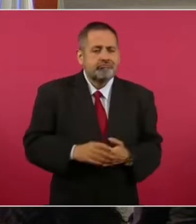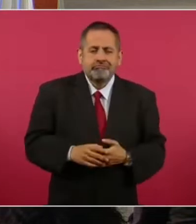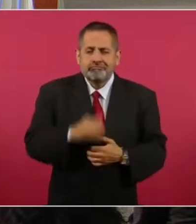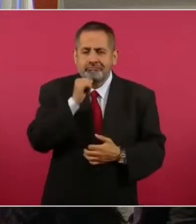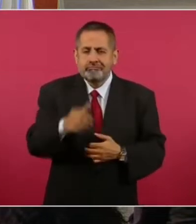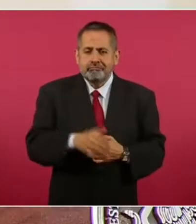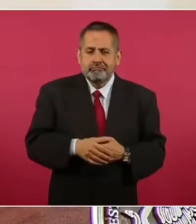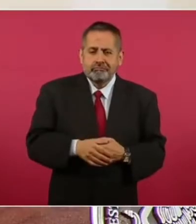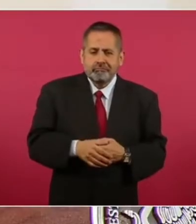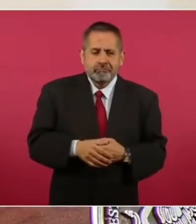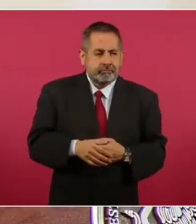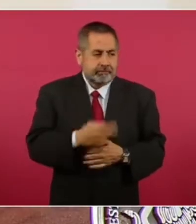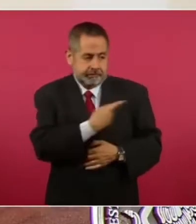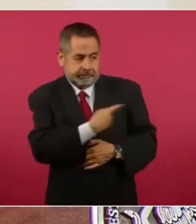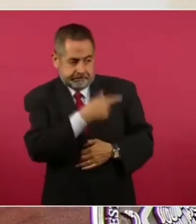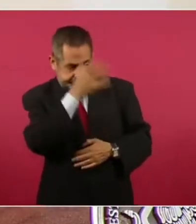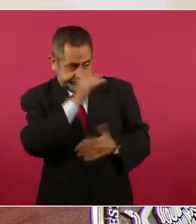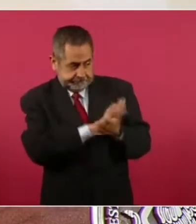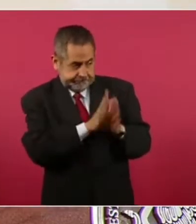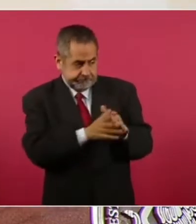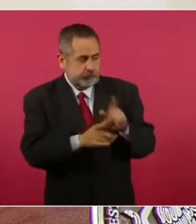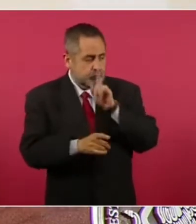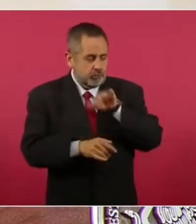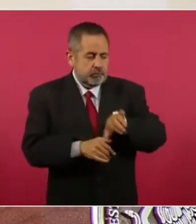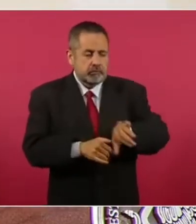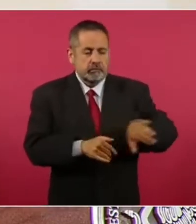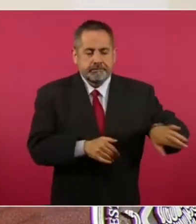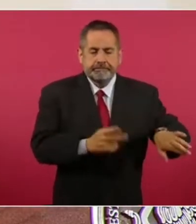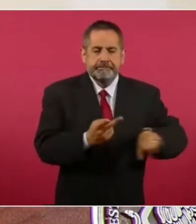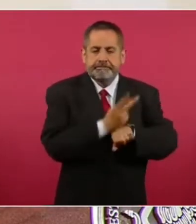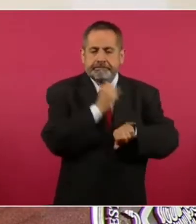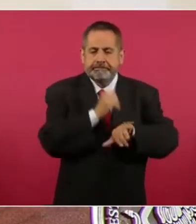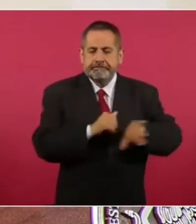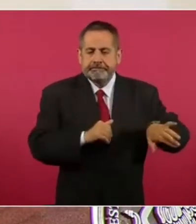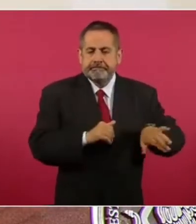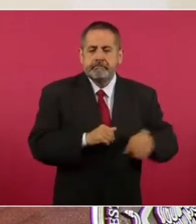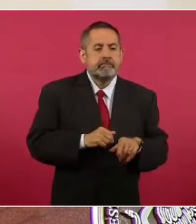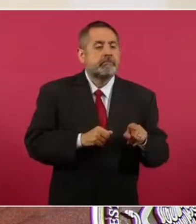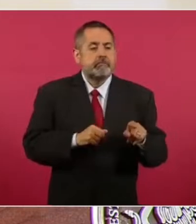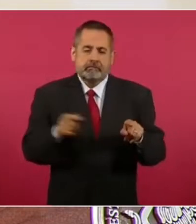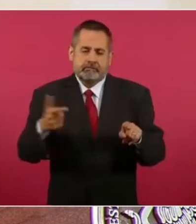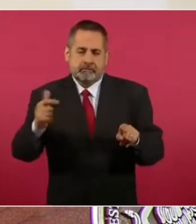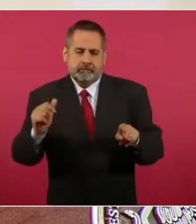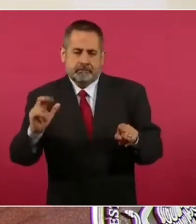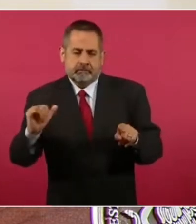sino con los que tenía acuerdos el gobierno o García Luna,